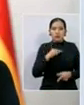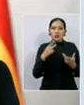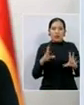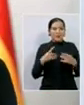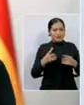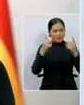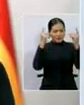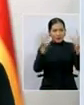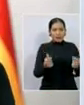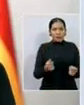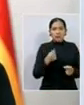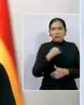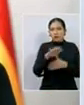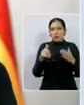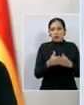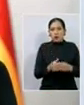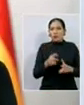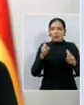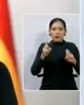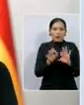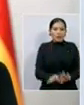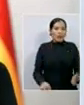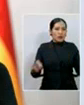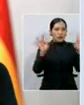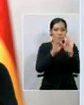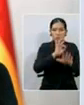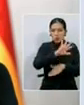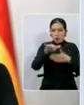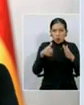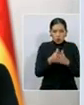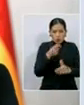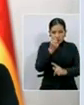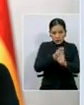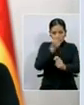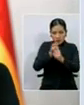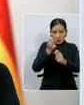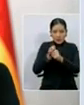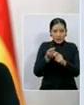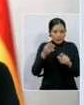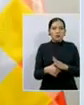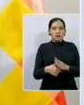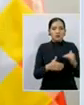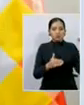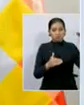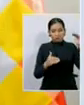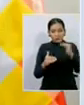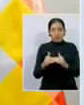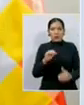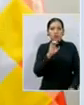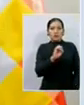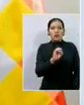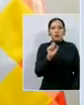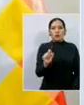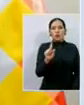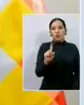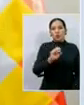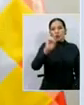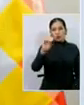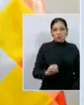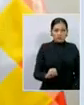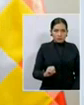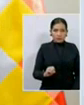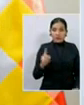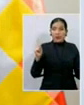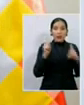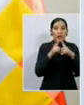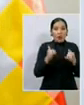todos los bolivianos y bolivianas, porque eso es lo que tenemos que responder. Ese es el voto y la confianza que tuvimos hace 2 años y medio y que en este momento se